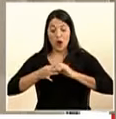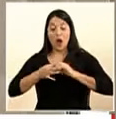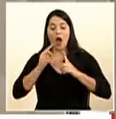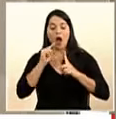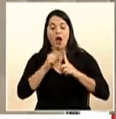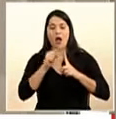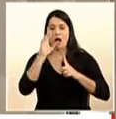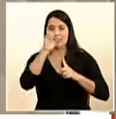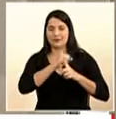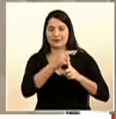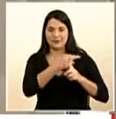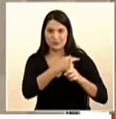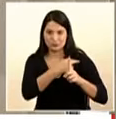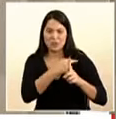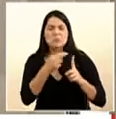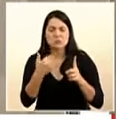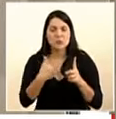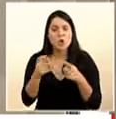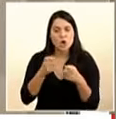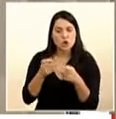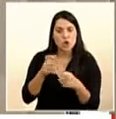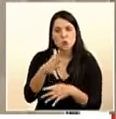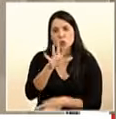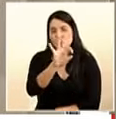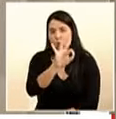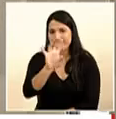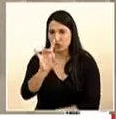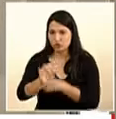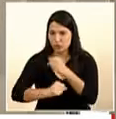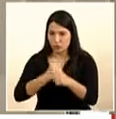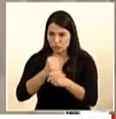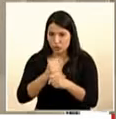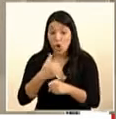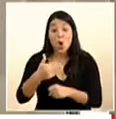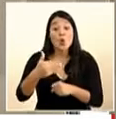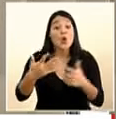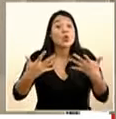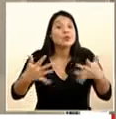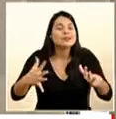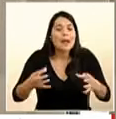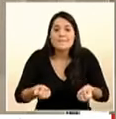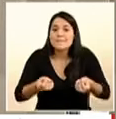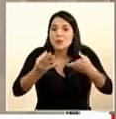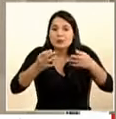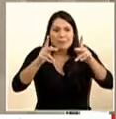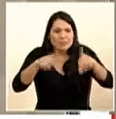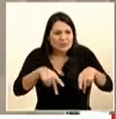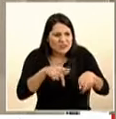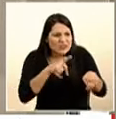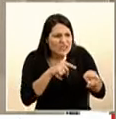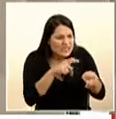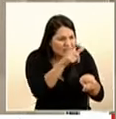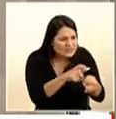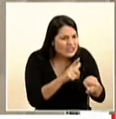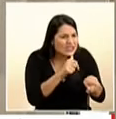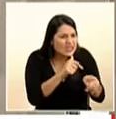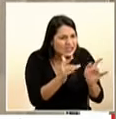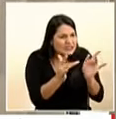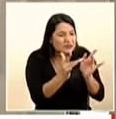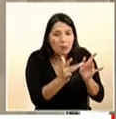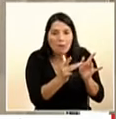define la organización mundial de la salud es cuando existe una cantidad grande de personas a las cuales no se les logra tener